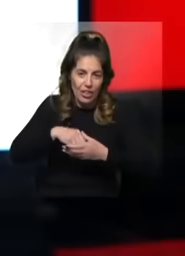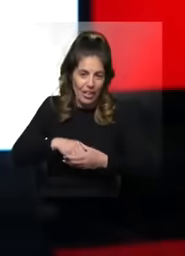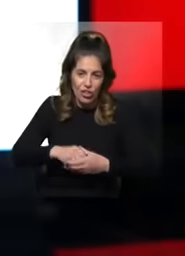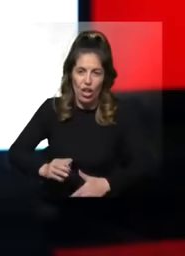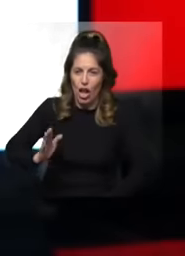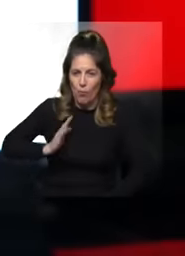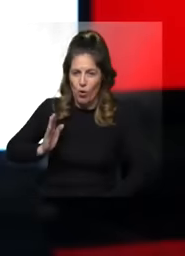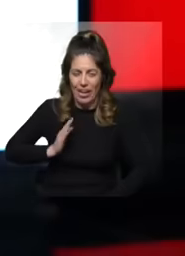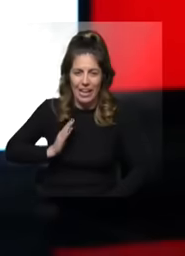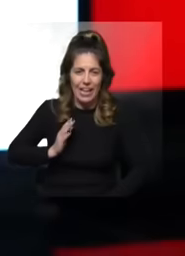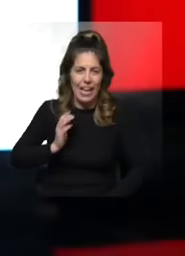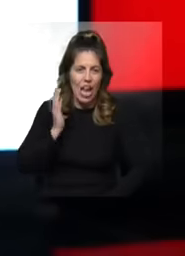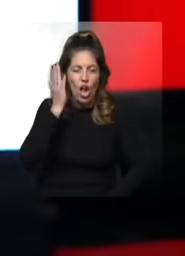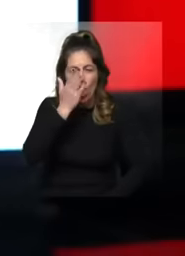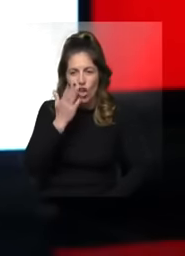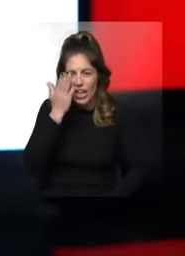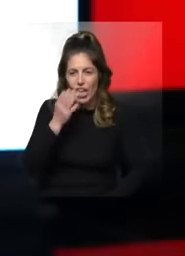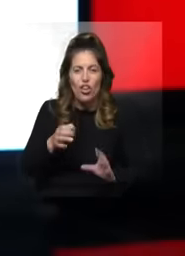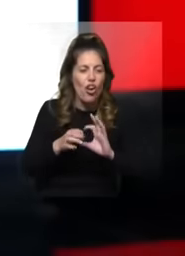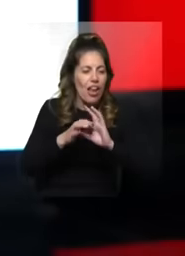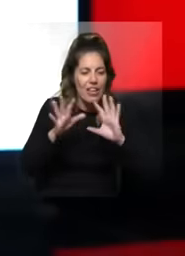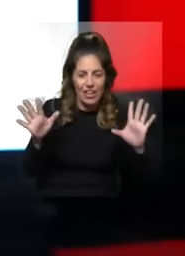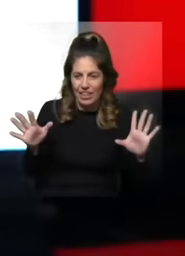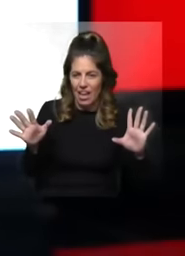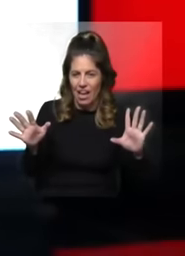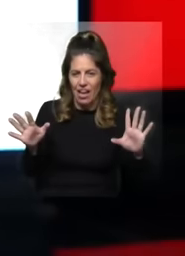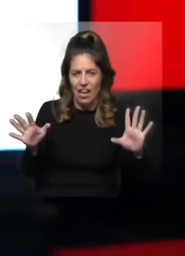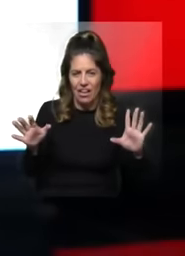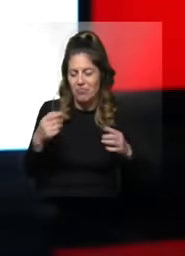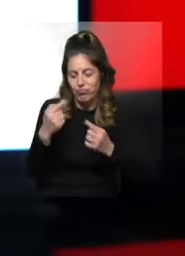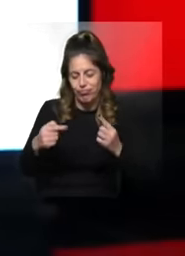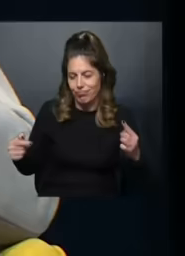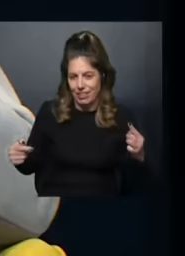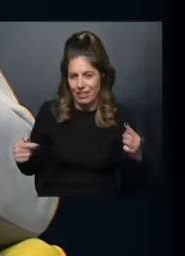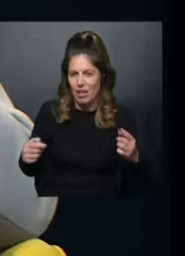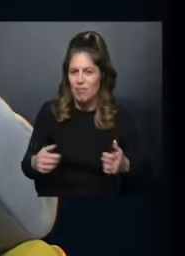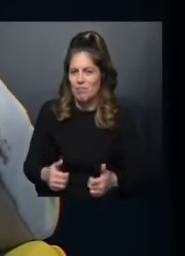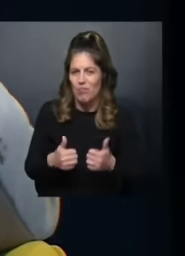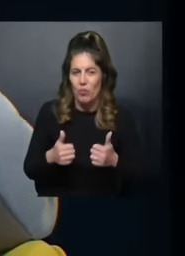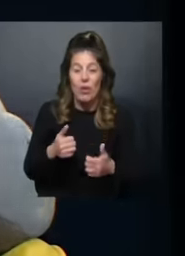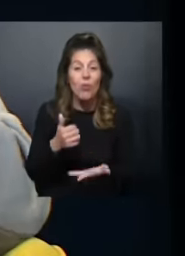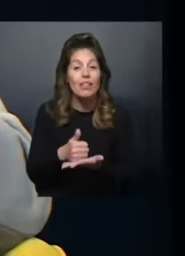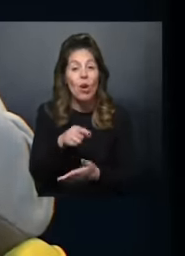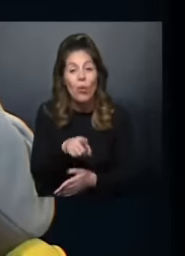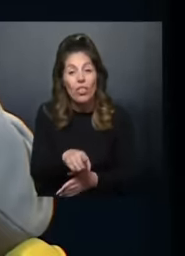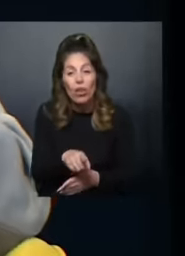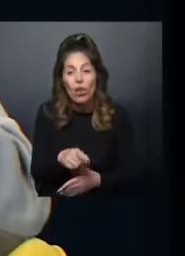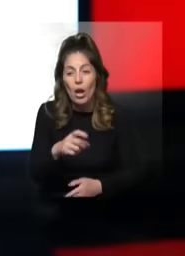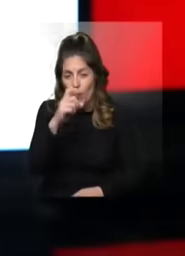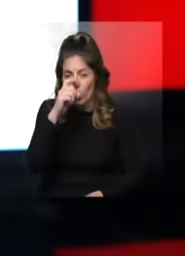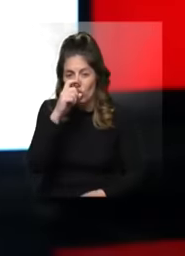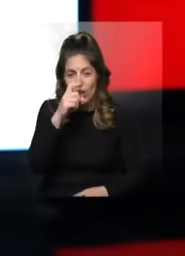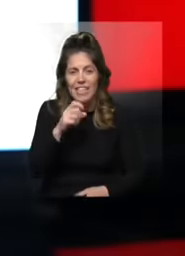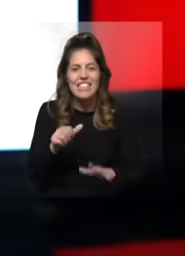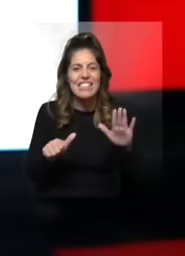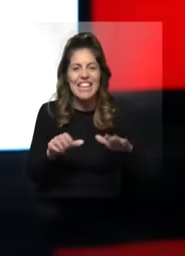la negritud, está la libertad, etcétera. Está muy bien. Así que vas a estar, ¿cuándo vas a estar en Buenos Aires? 6